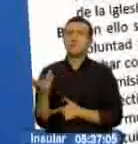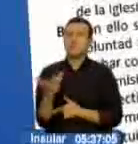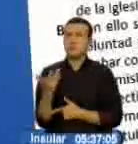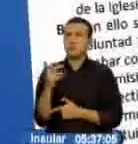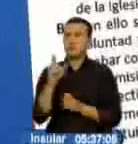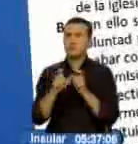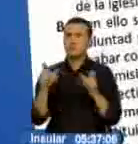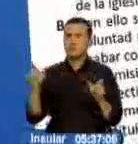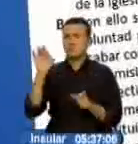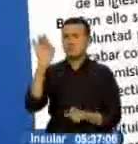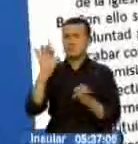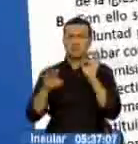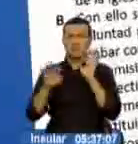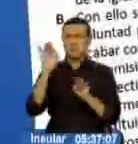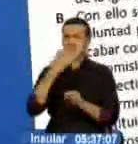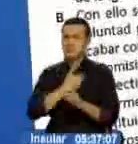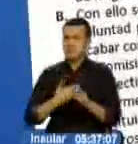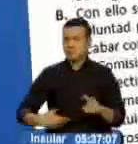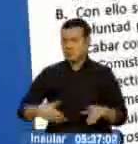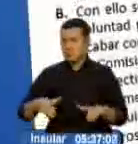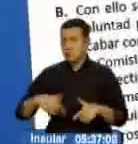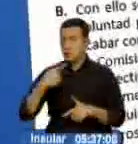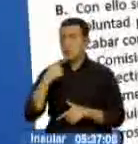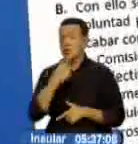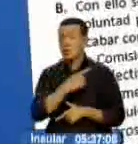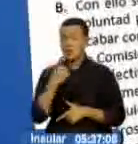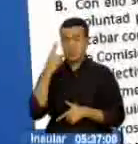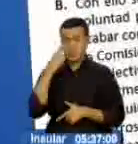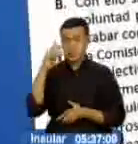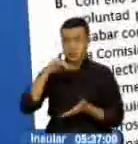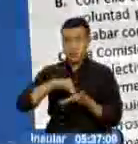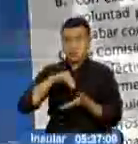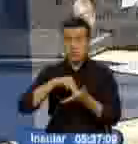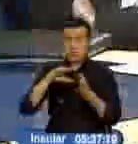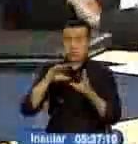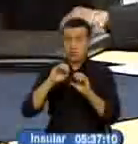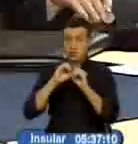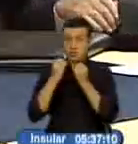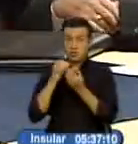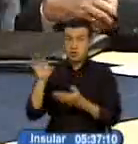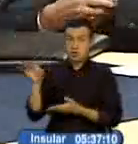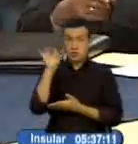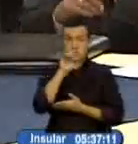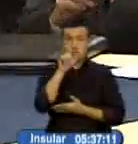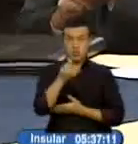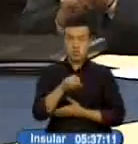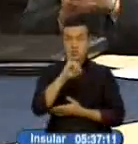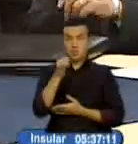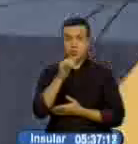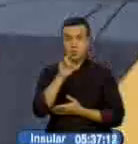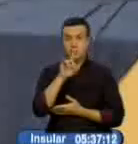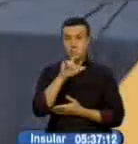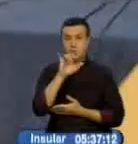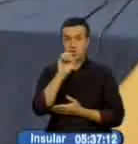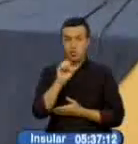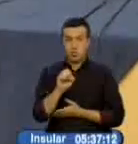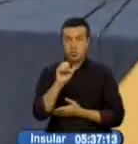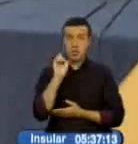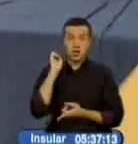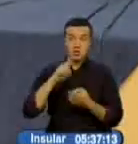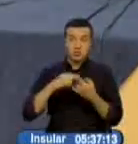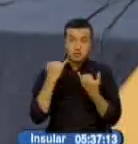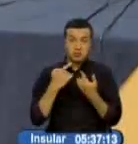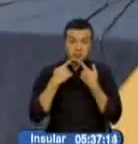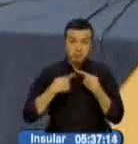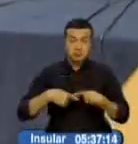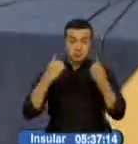de los personajes convocados por el jefe de Estado, quien incluso nombró un miembro de esta organización, el constitucionalista Julio César Trujillo, quien aún no ha dado a conocer